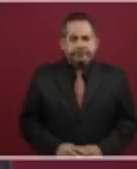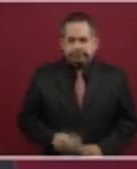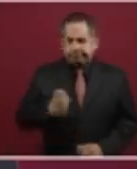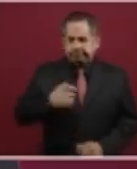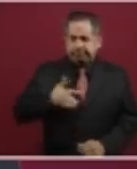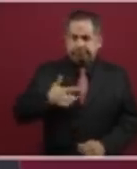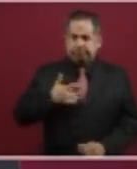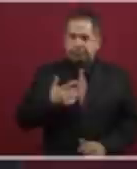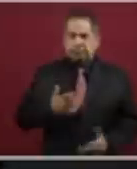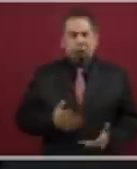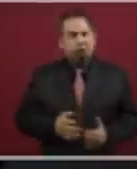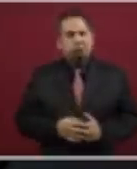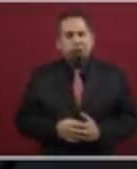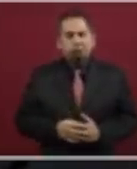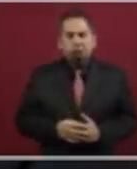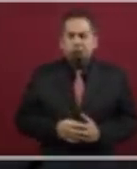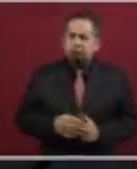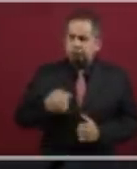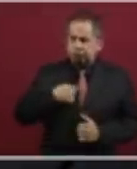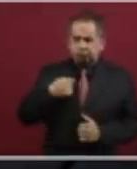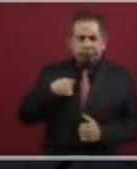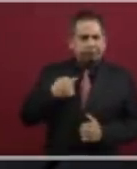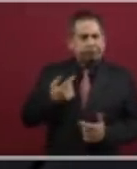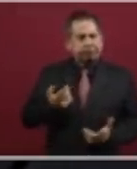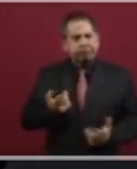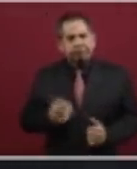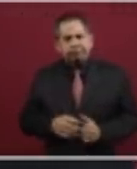Estoy, no solo por